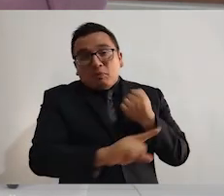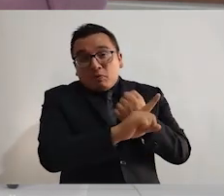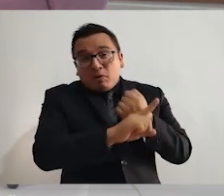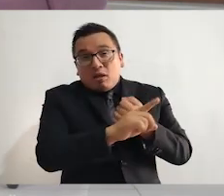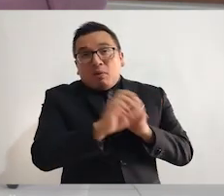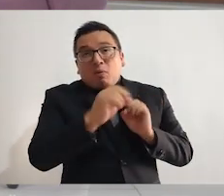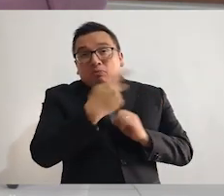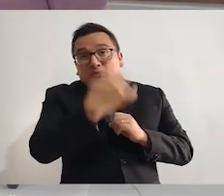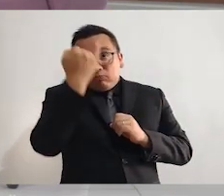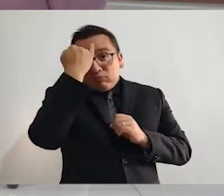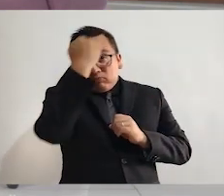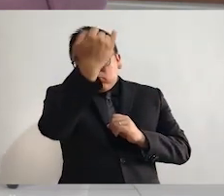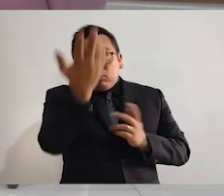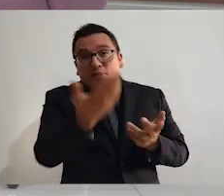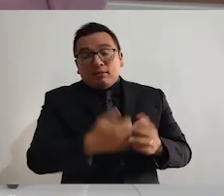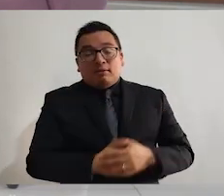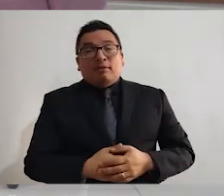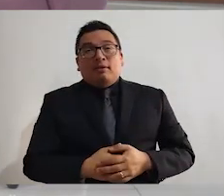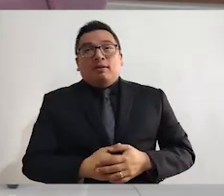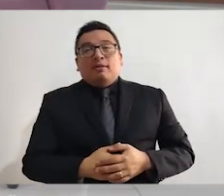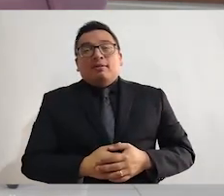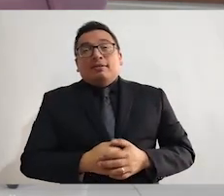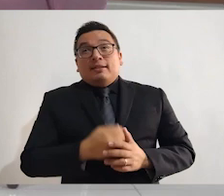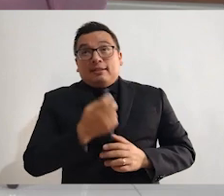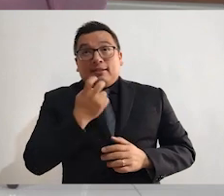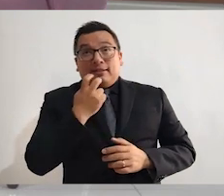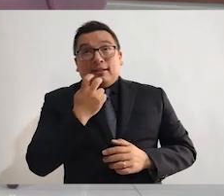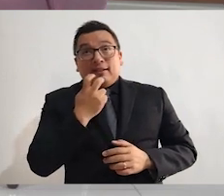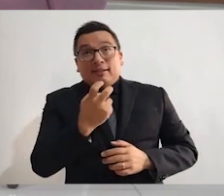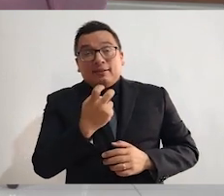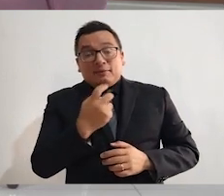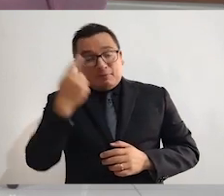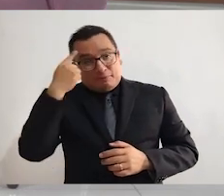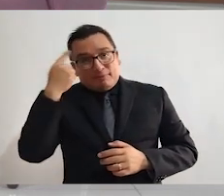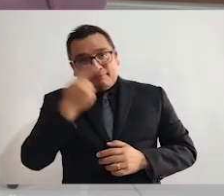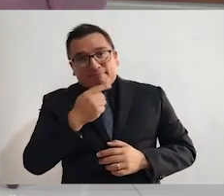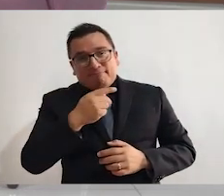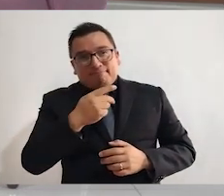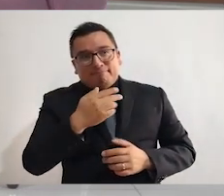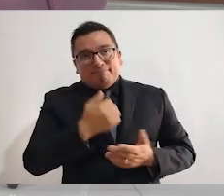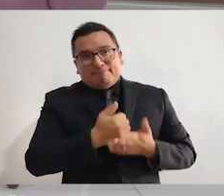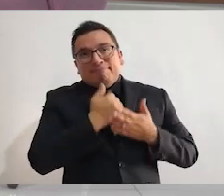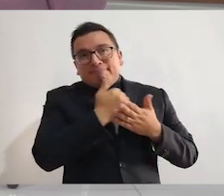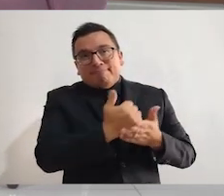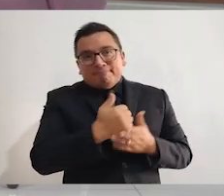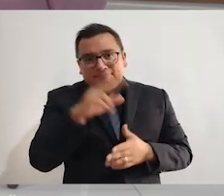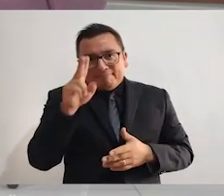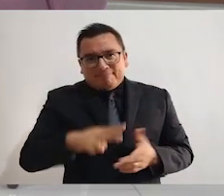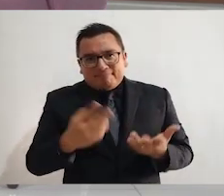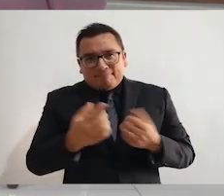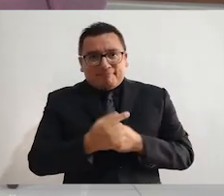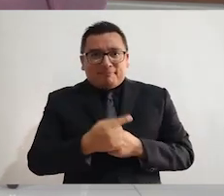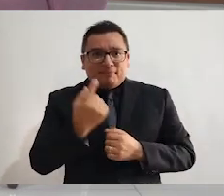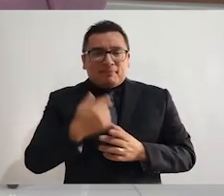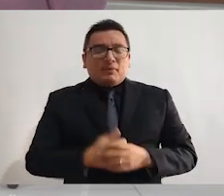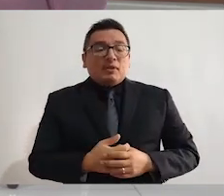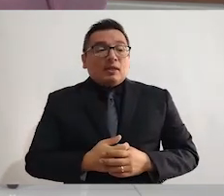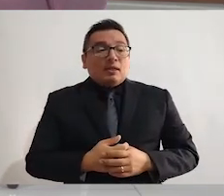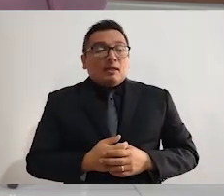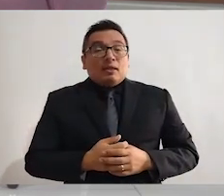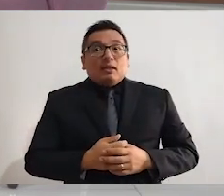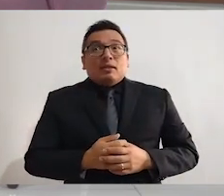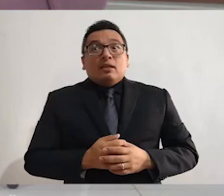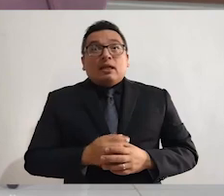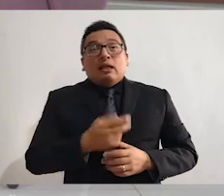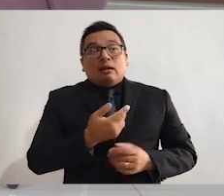las propuestas que se hagan realmente pues ataquen una necesidad que se tiene como sociedad, porque a final de cuentas forman